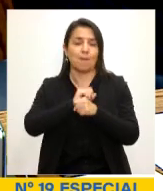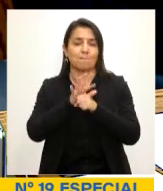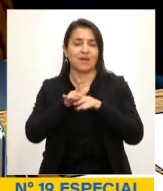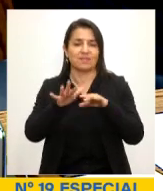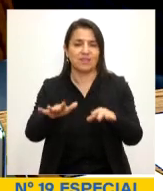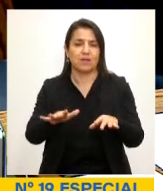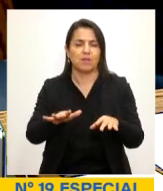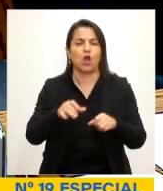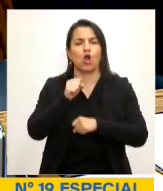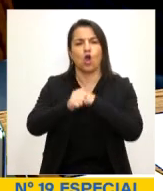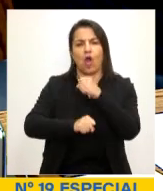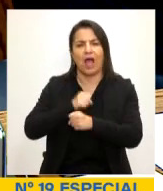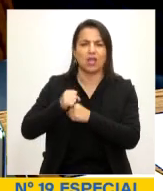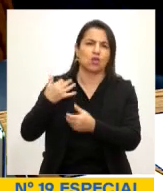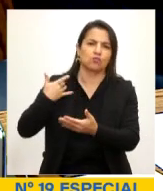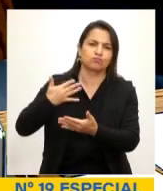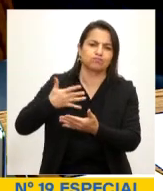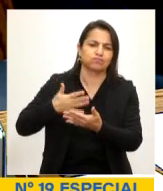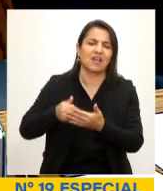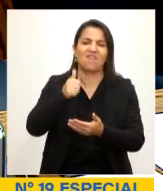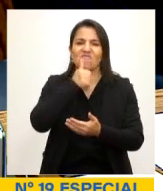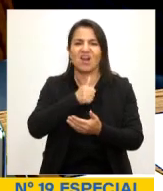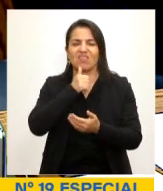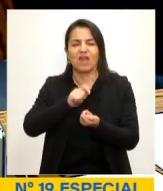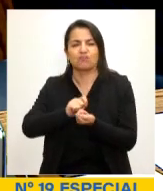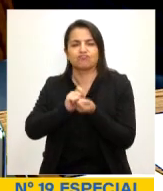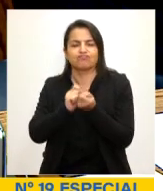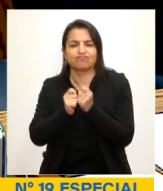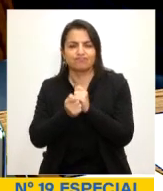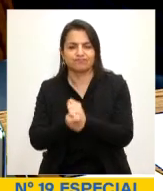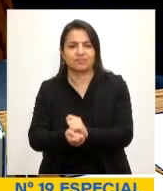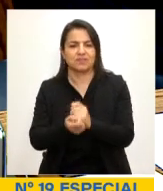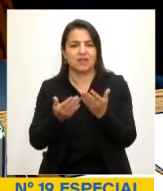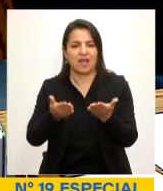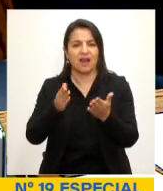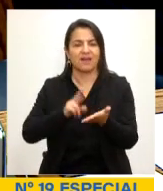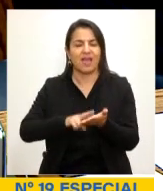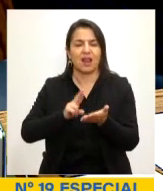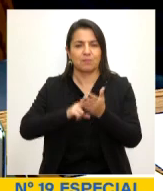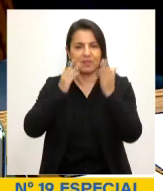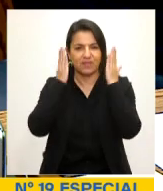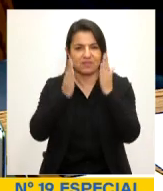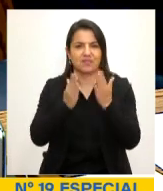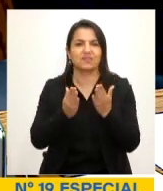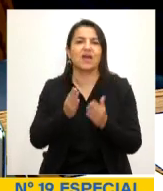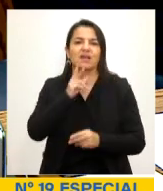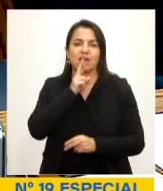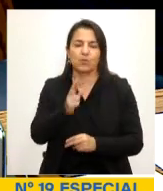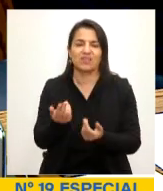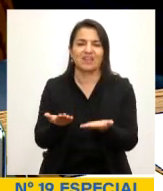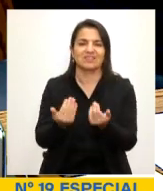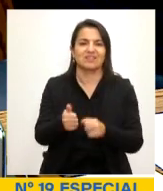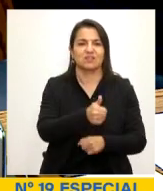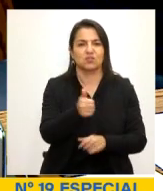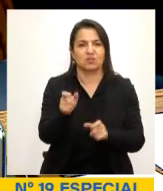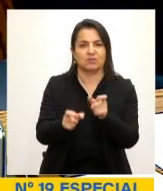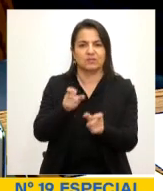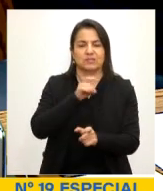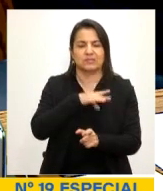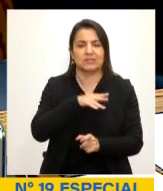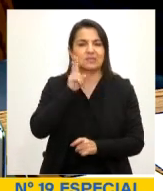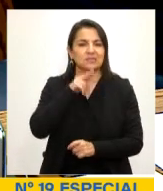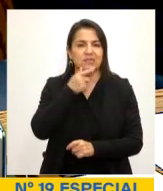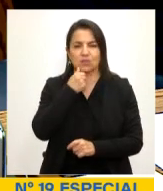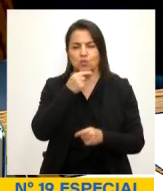regulaciones insuficientes y una falta de ajustes que realmente atienden atiendan las necesidades de todos los chilenos y chilenas sin duda las